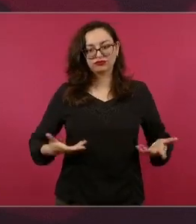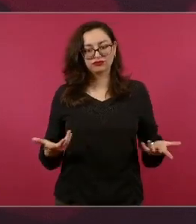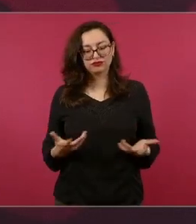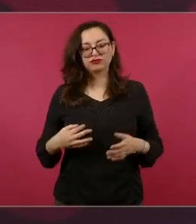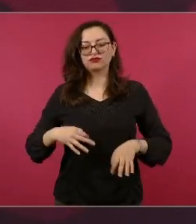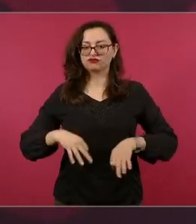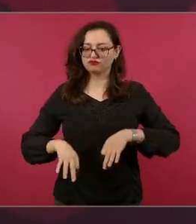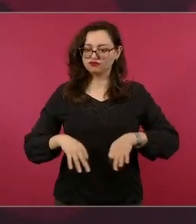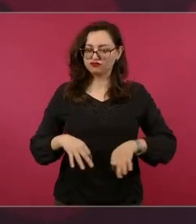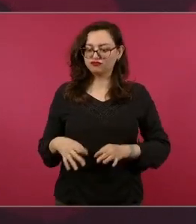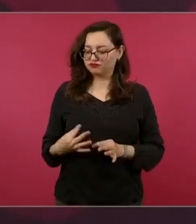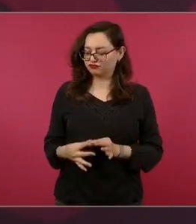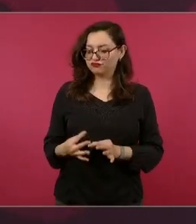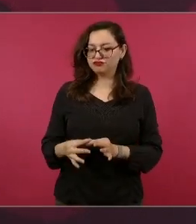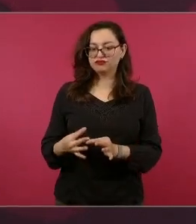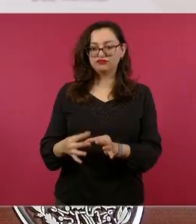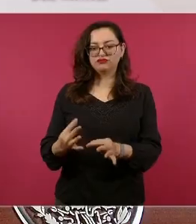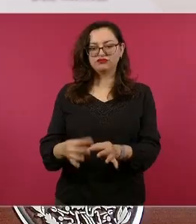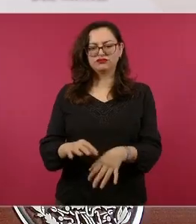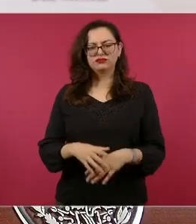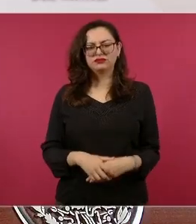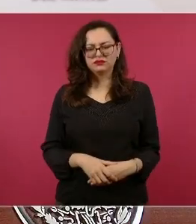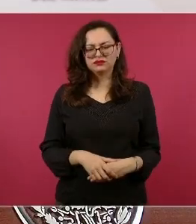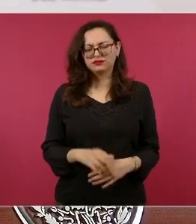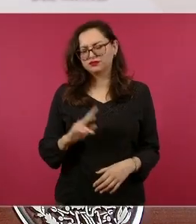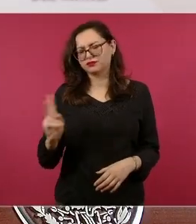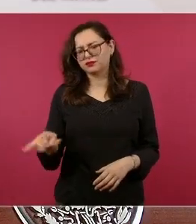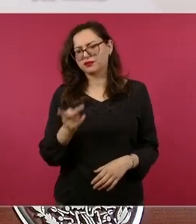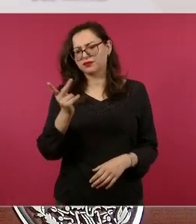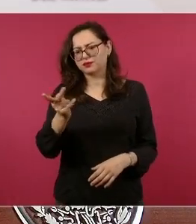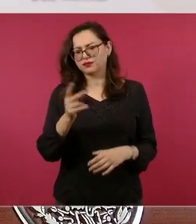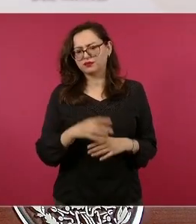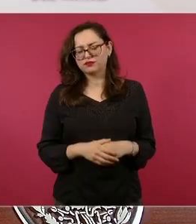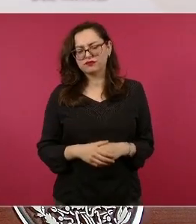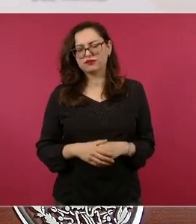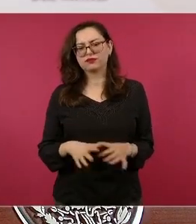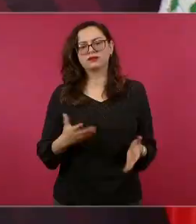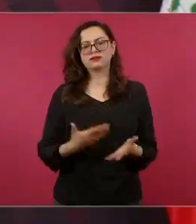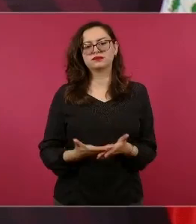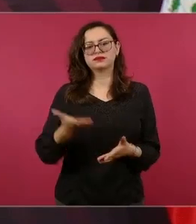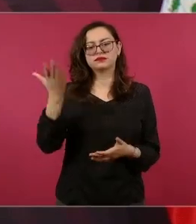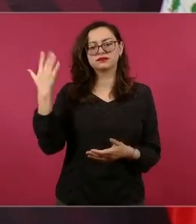habían hecho dos aeropuertos internacionales como los que se hicieron?